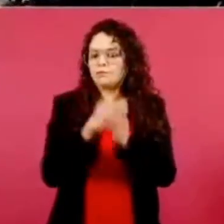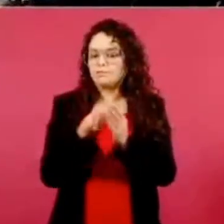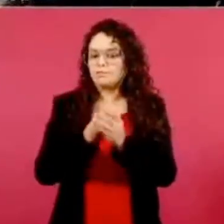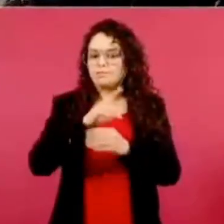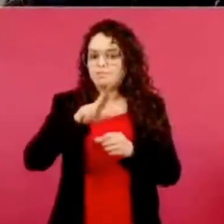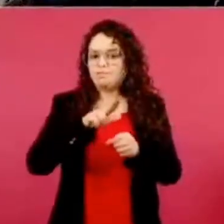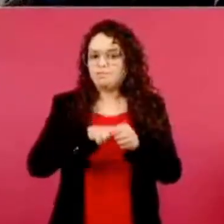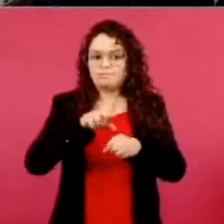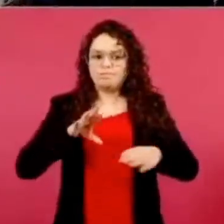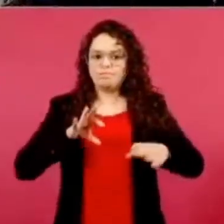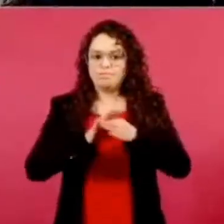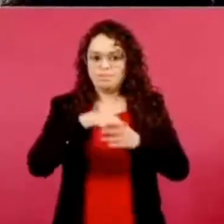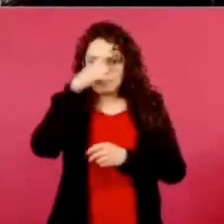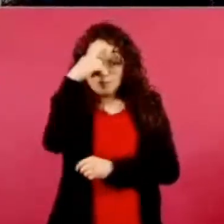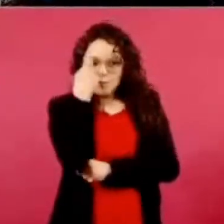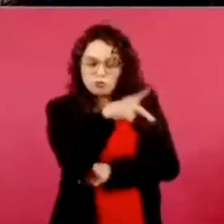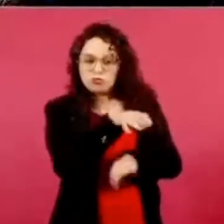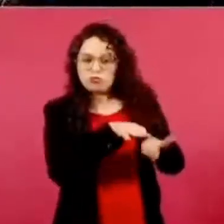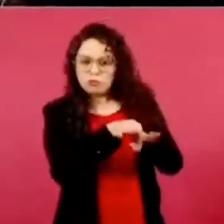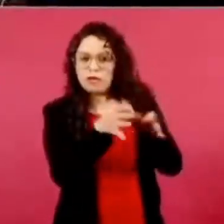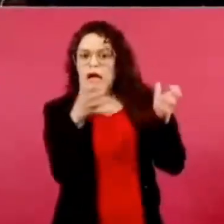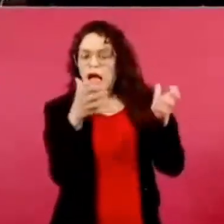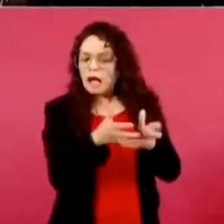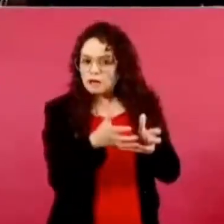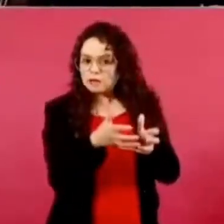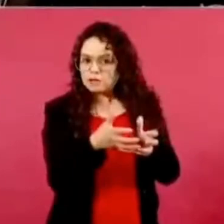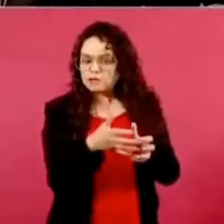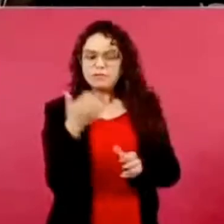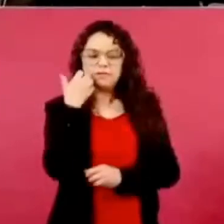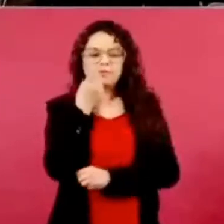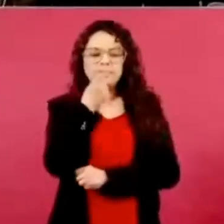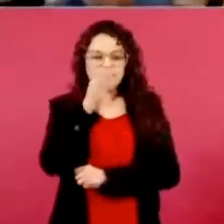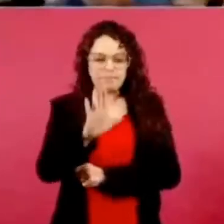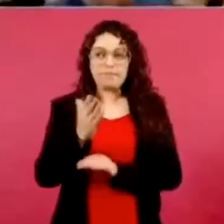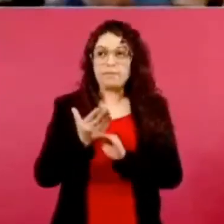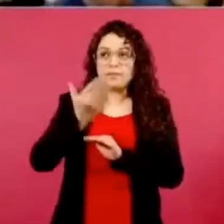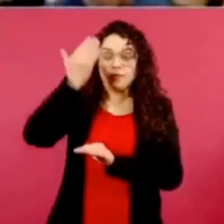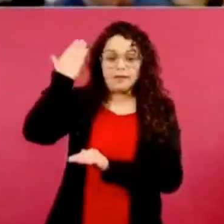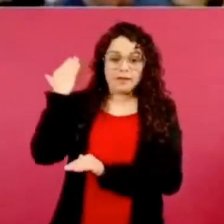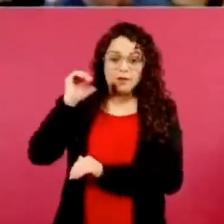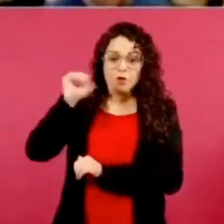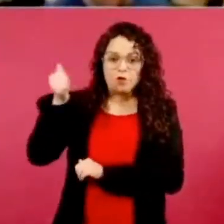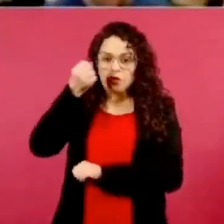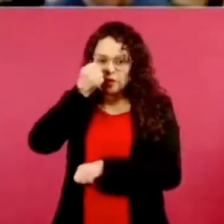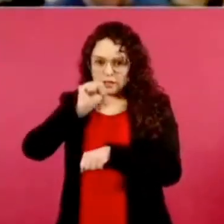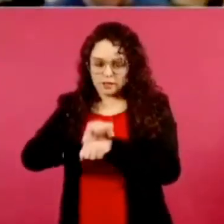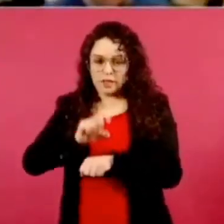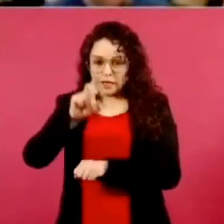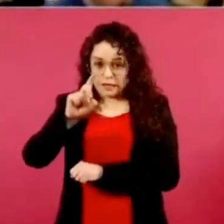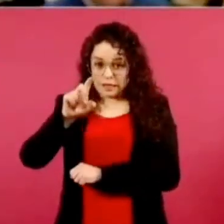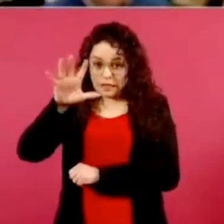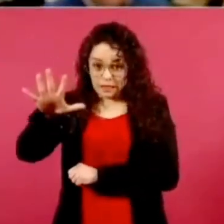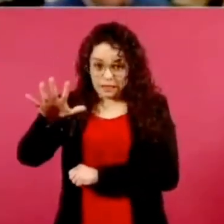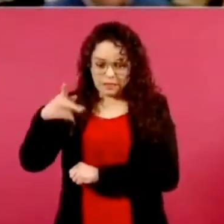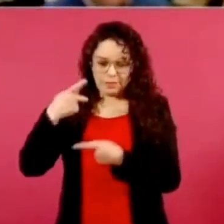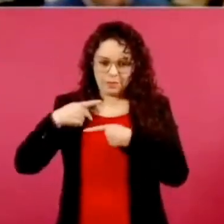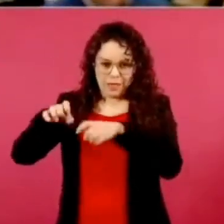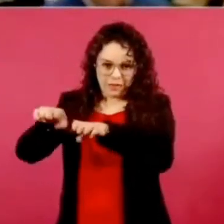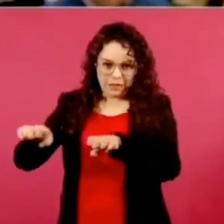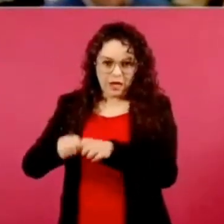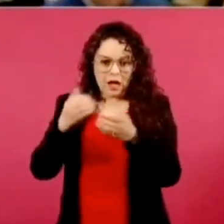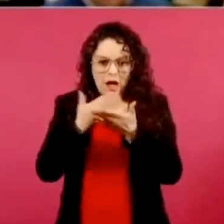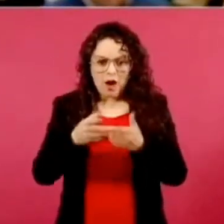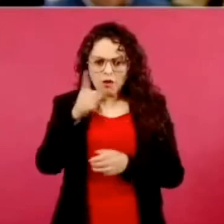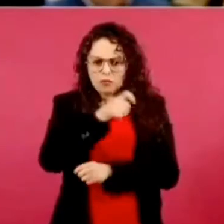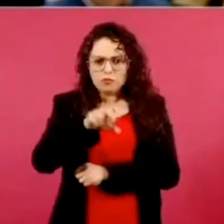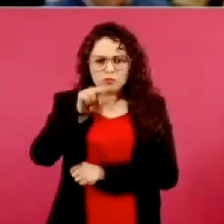él necesita. Estamos hablando que de 35 del anterior secretario, ahora son 185.